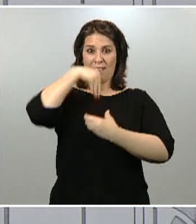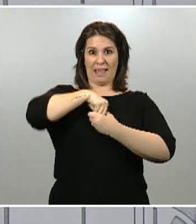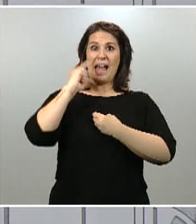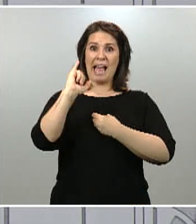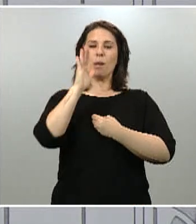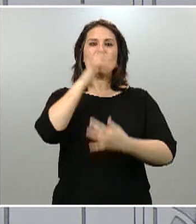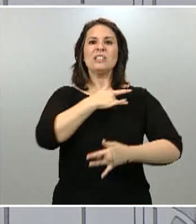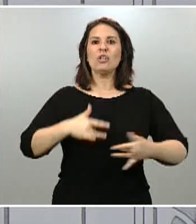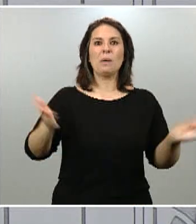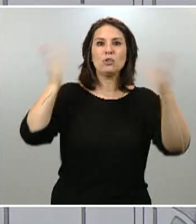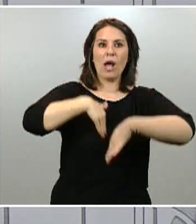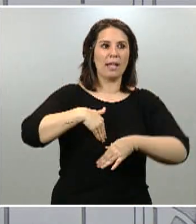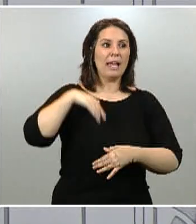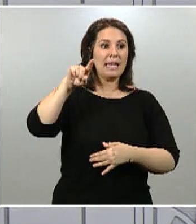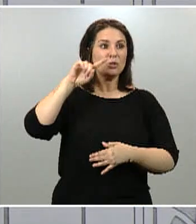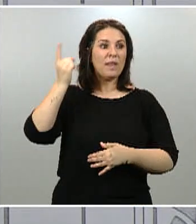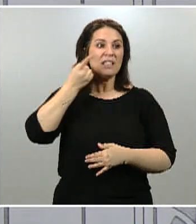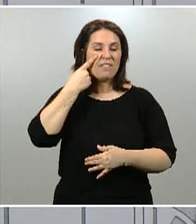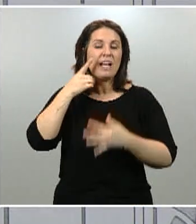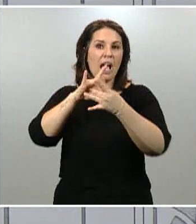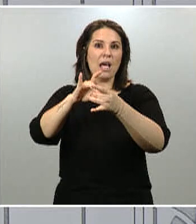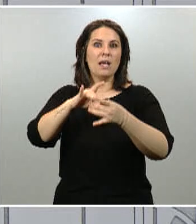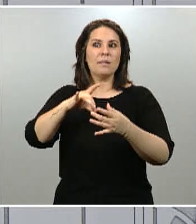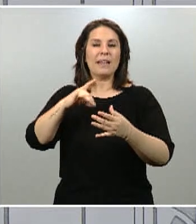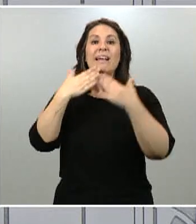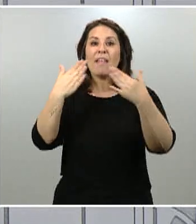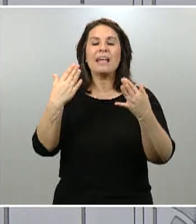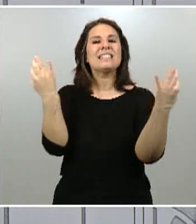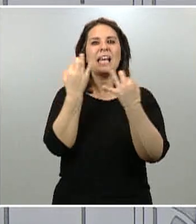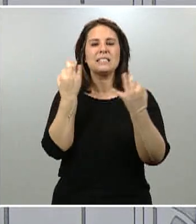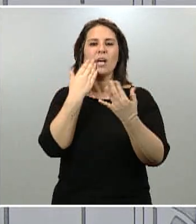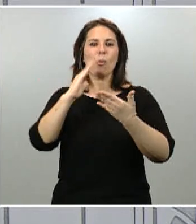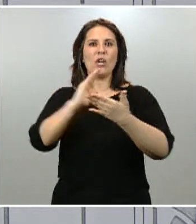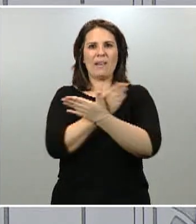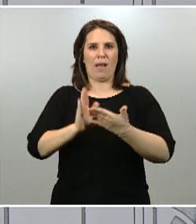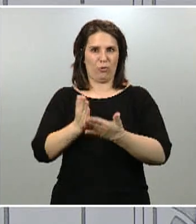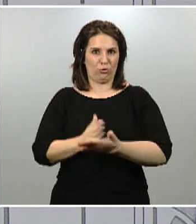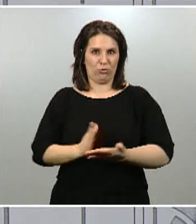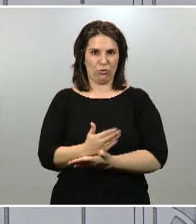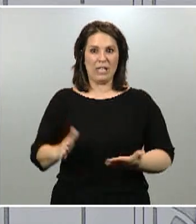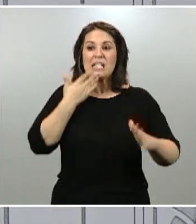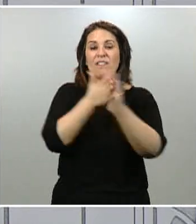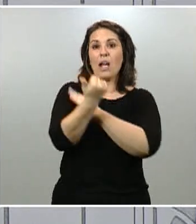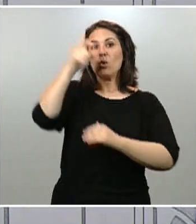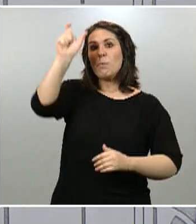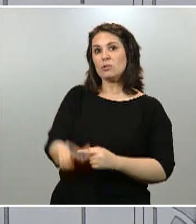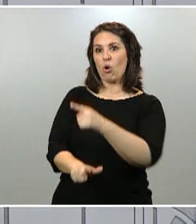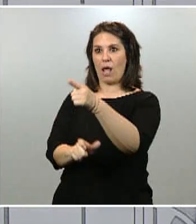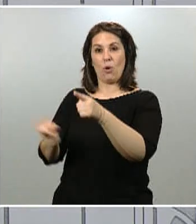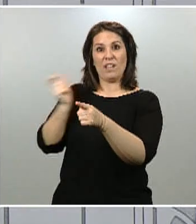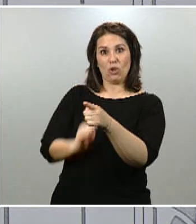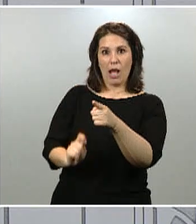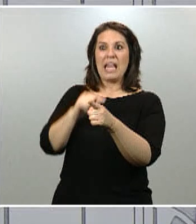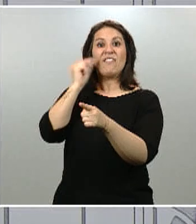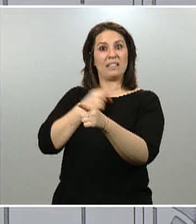de cribados. Por lo tanto, una persona que ha estado infectada es un caso, por lo tanto, un profesional que en algún momento ha podido